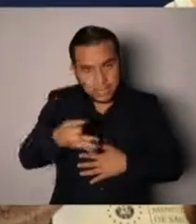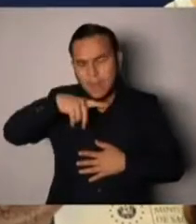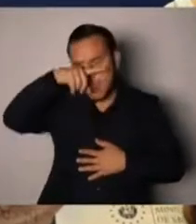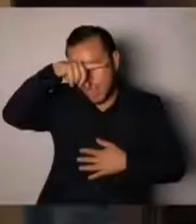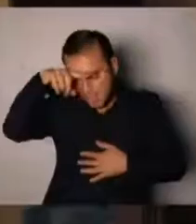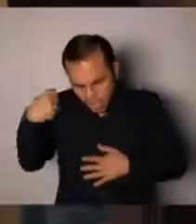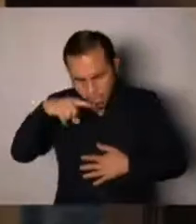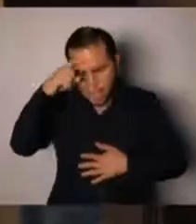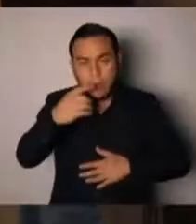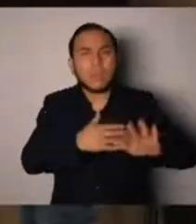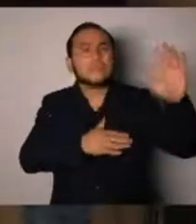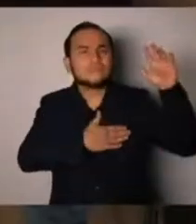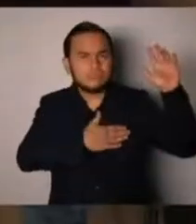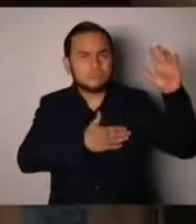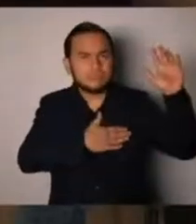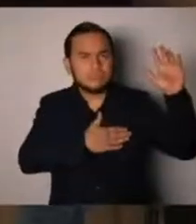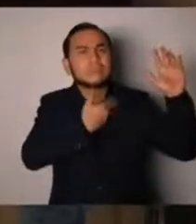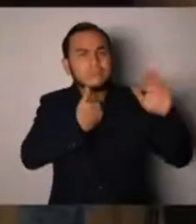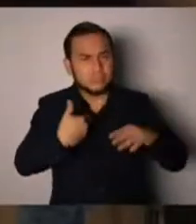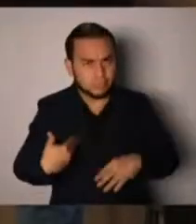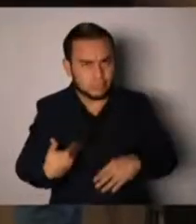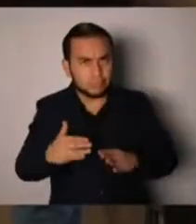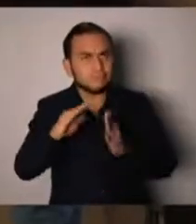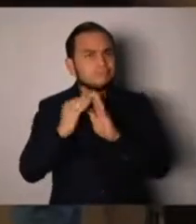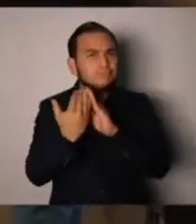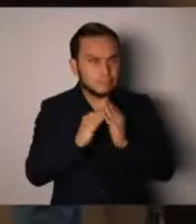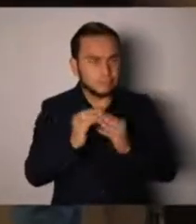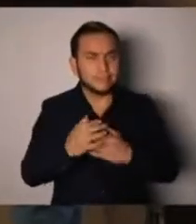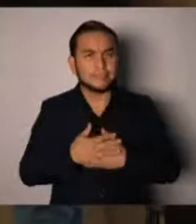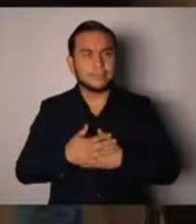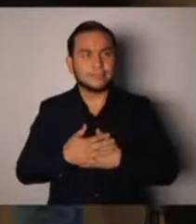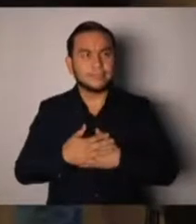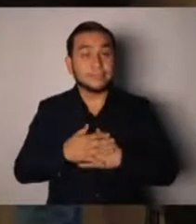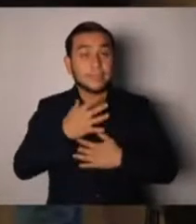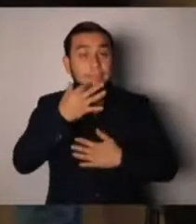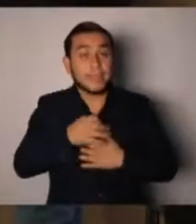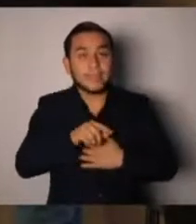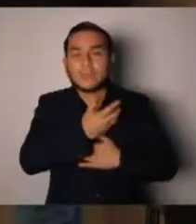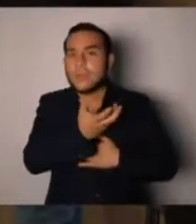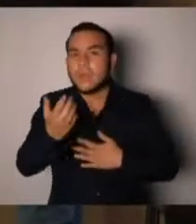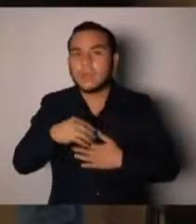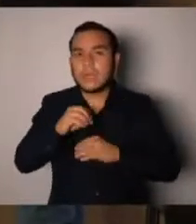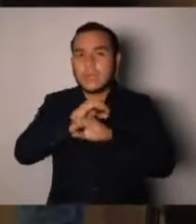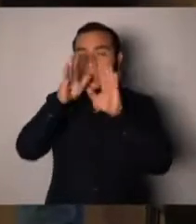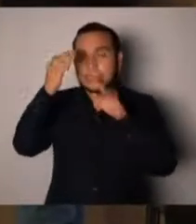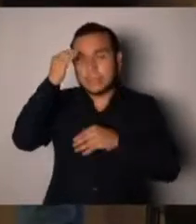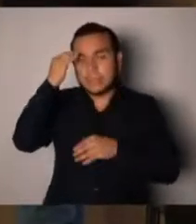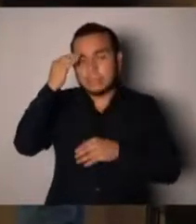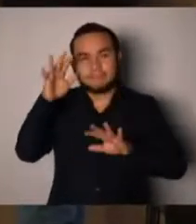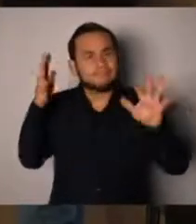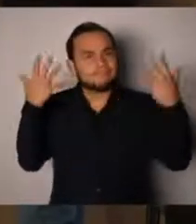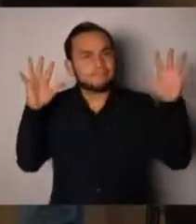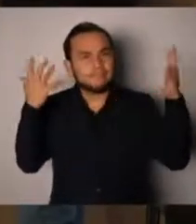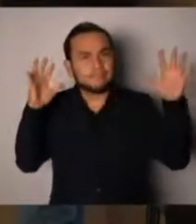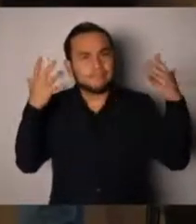compromiso que usted tiene con nuestra comunidad de mazote y ellos lo pueden decir con un fuerte aplauso quiero que